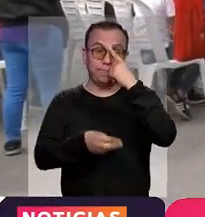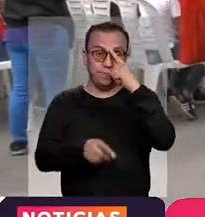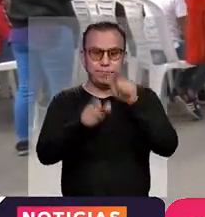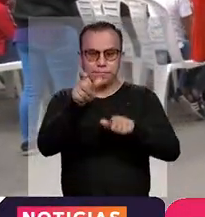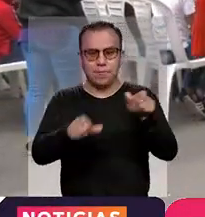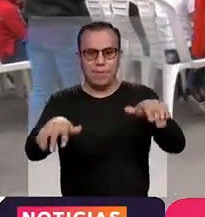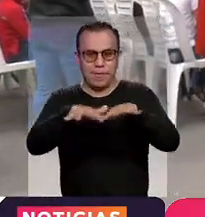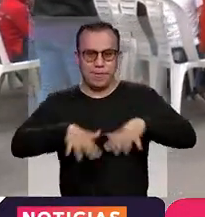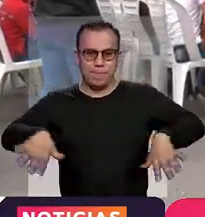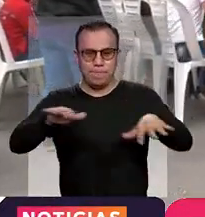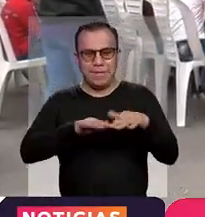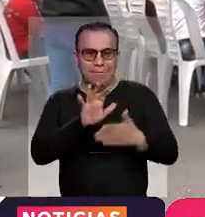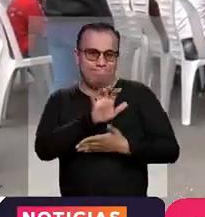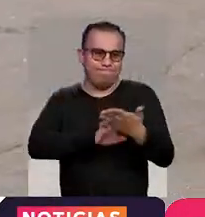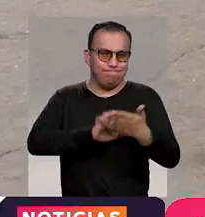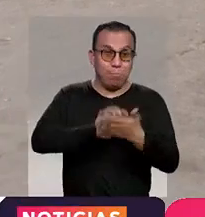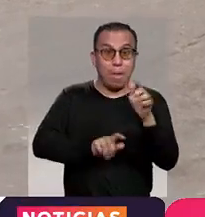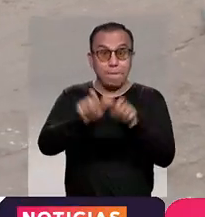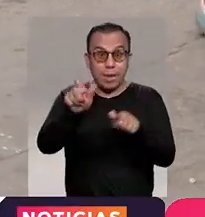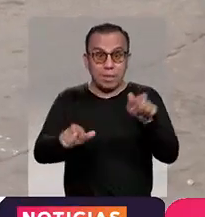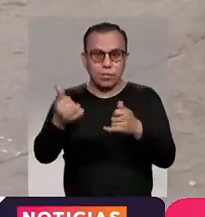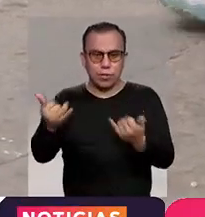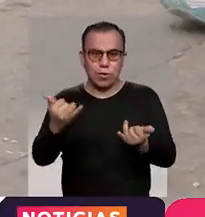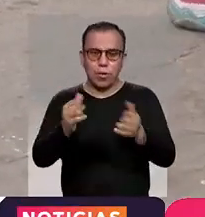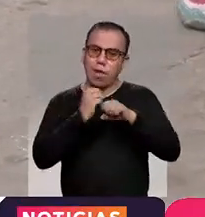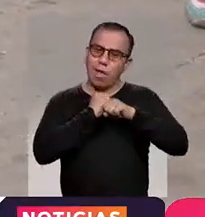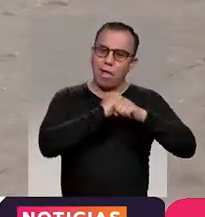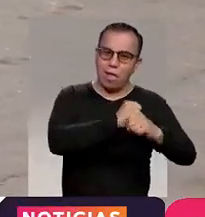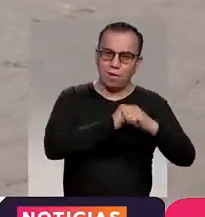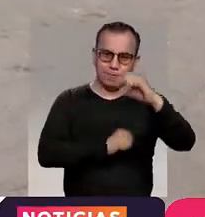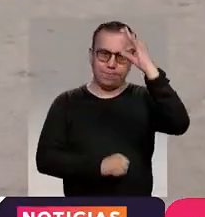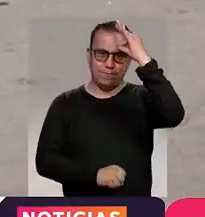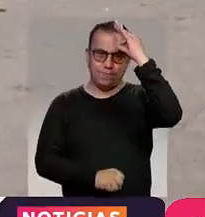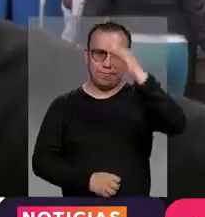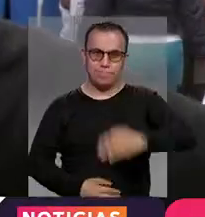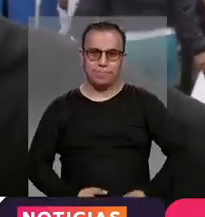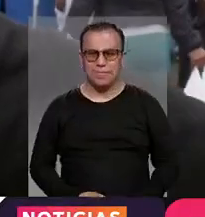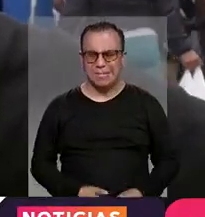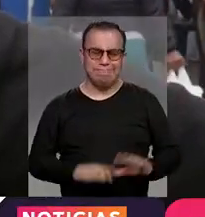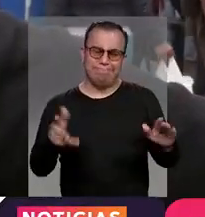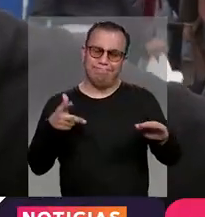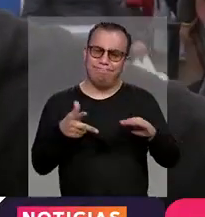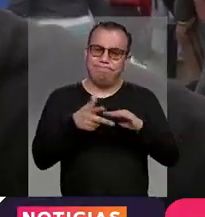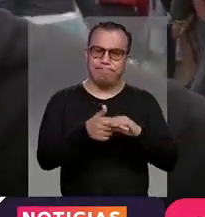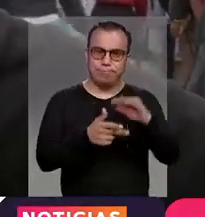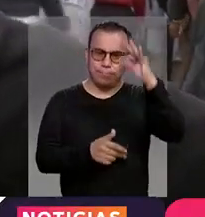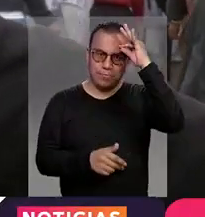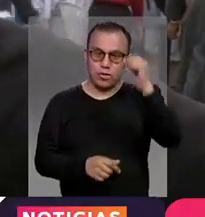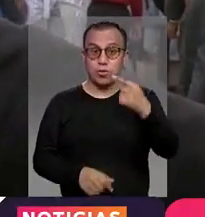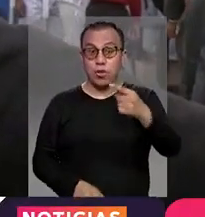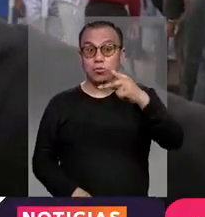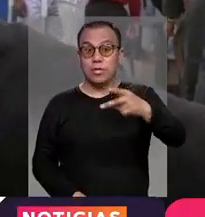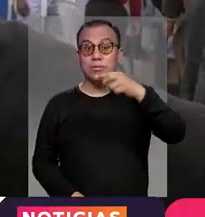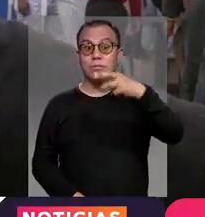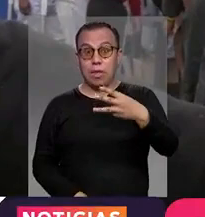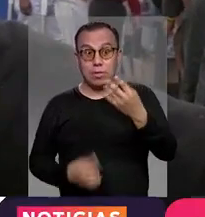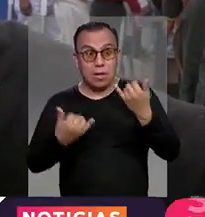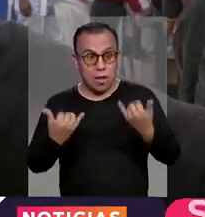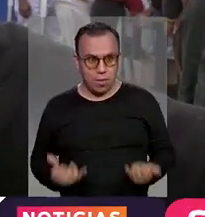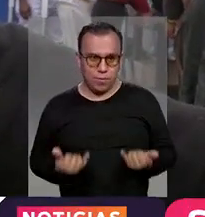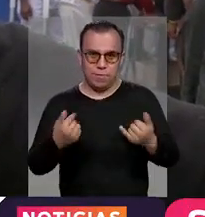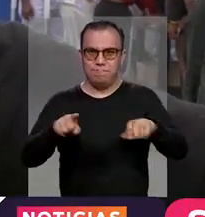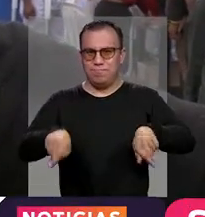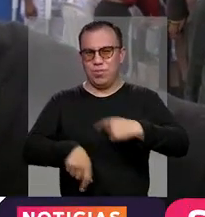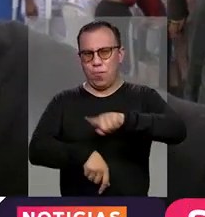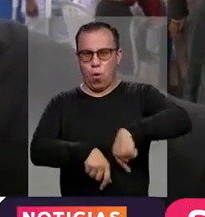estos espacios evitan que los habitantes de calle consuman estupefacientes. Que dejen de consumir 2, 3, 4 horas que están acá.